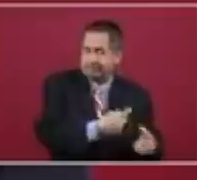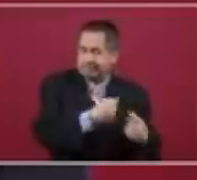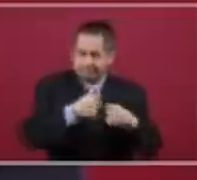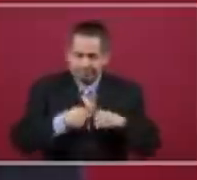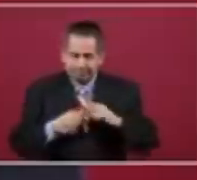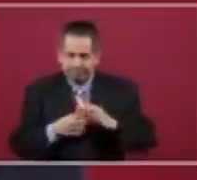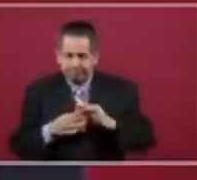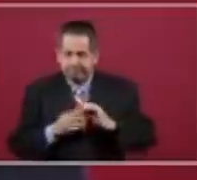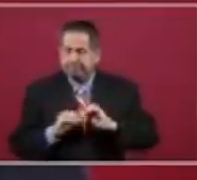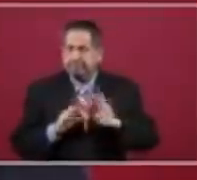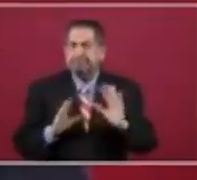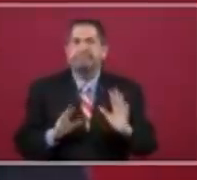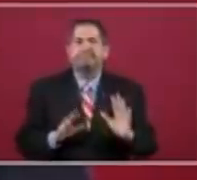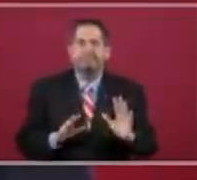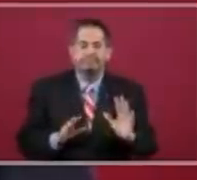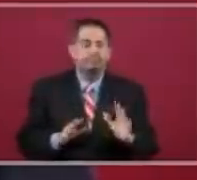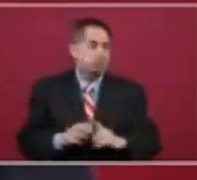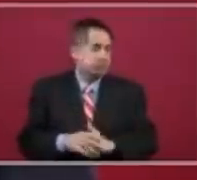Explicándoles.